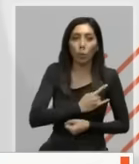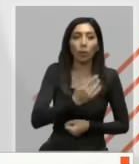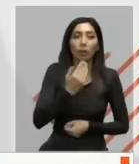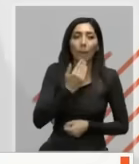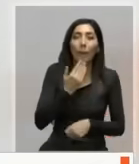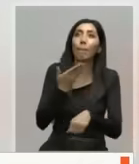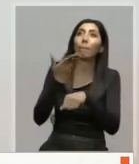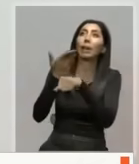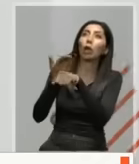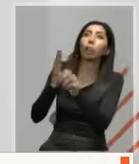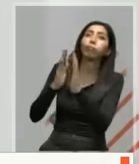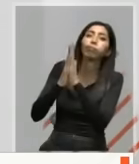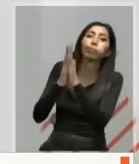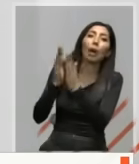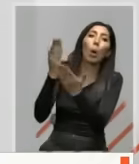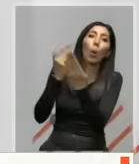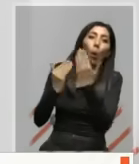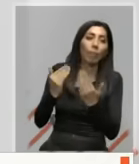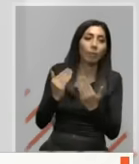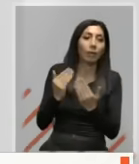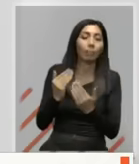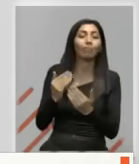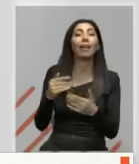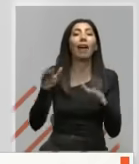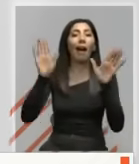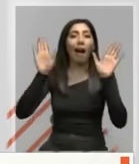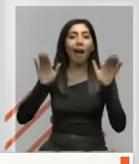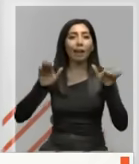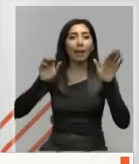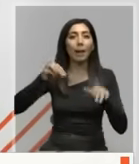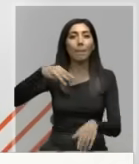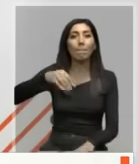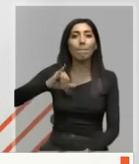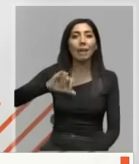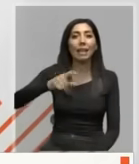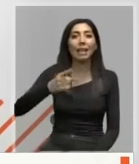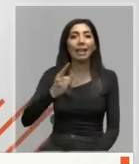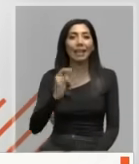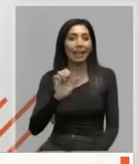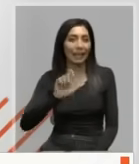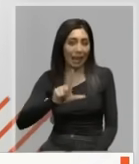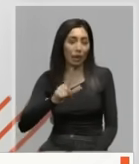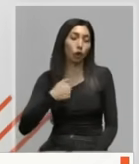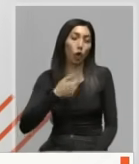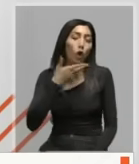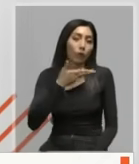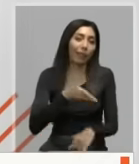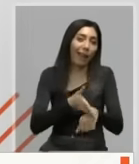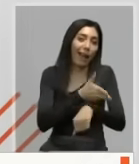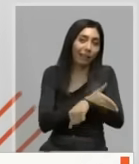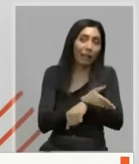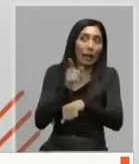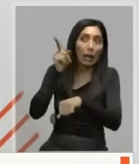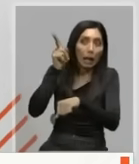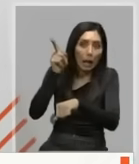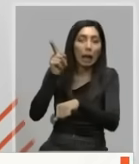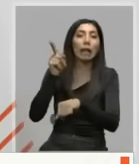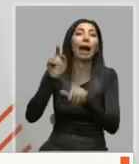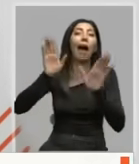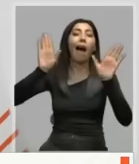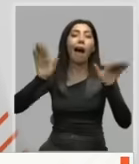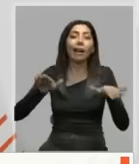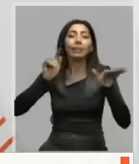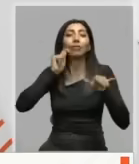figuras religiosas. Que es el arcángel Miguel, que yo les conté el otro día, y que es el abogado del pueblo, este